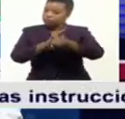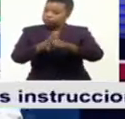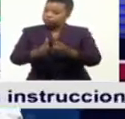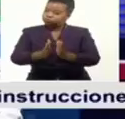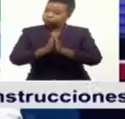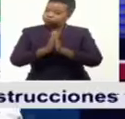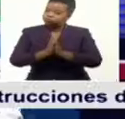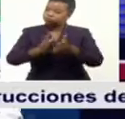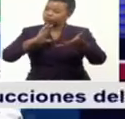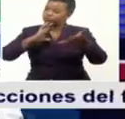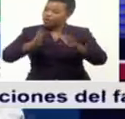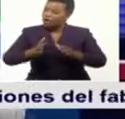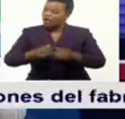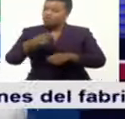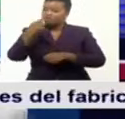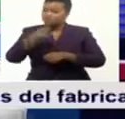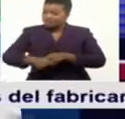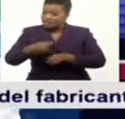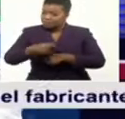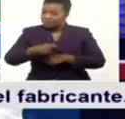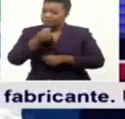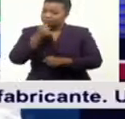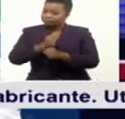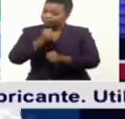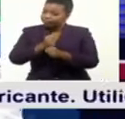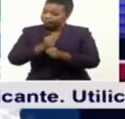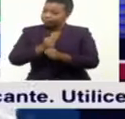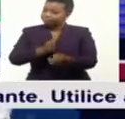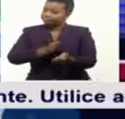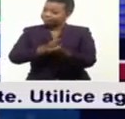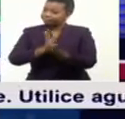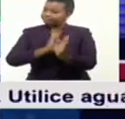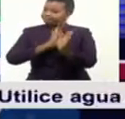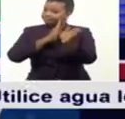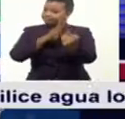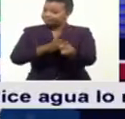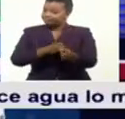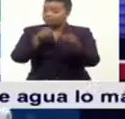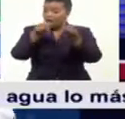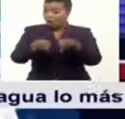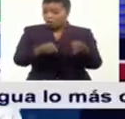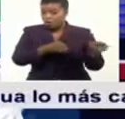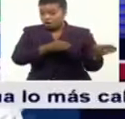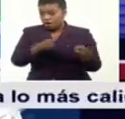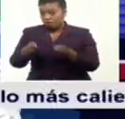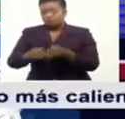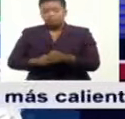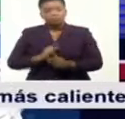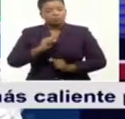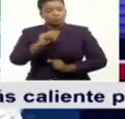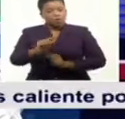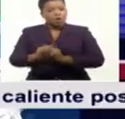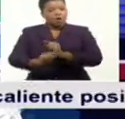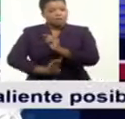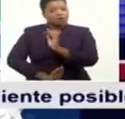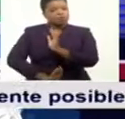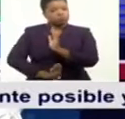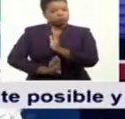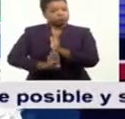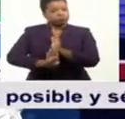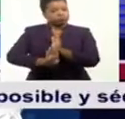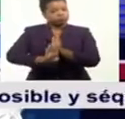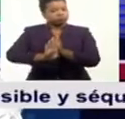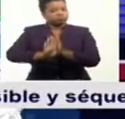un buen camino que trabajar. Ahora, por otro lado, avanzando en la intervención